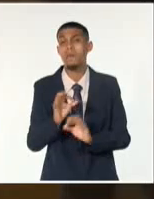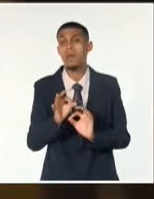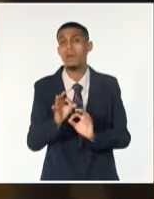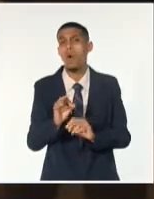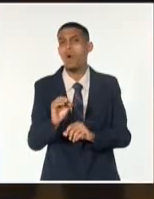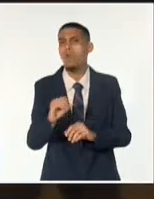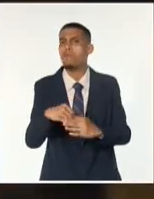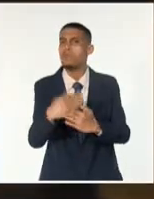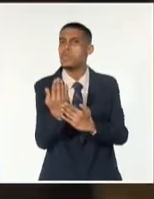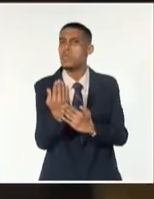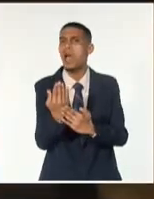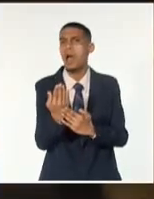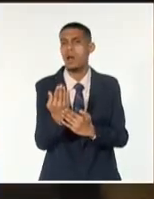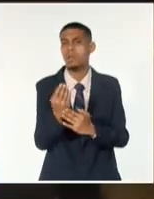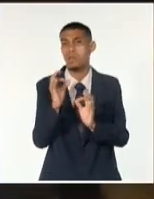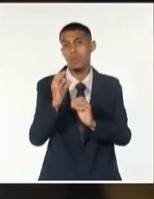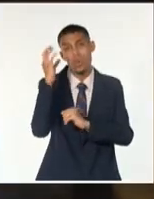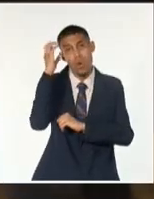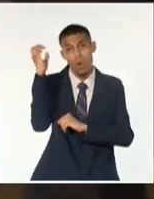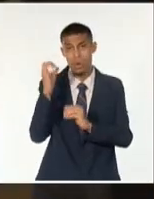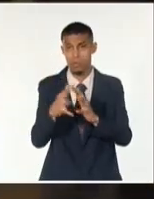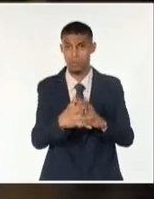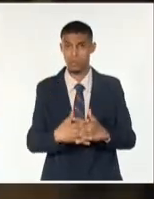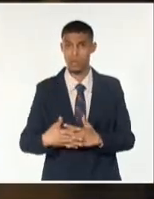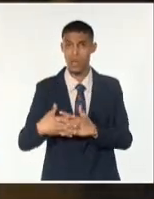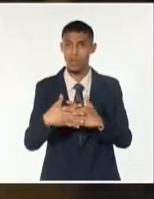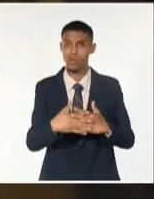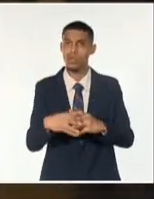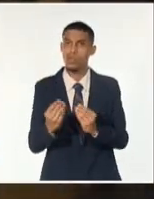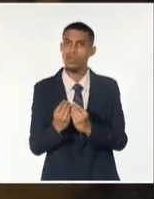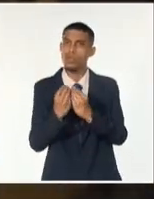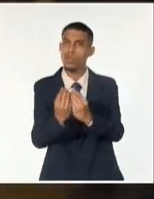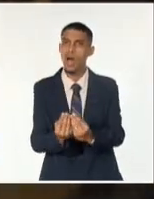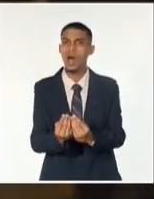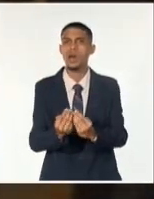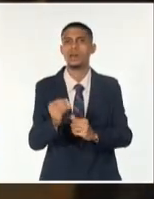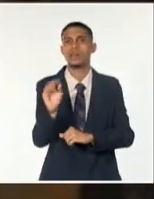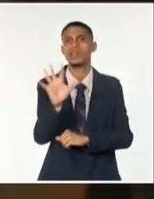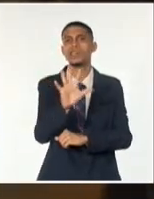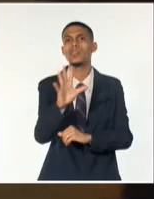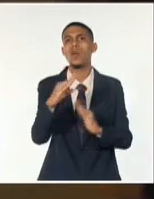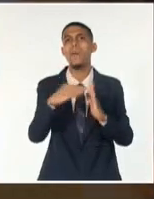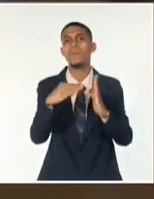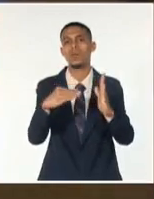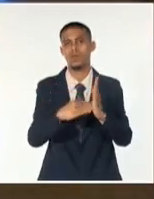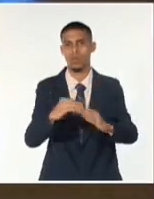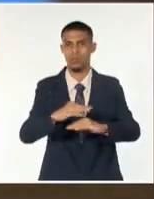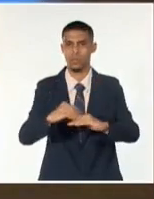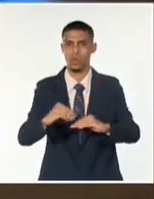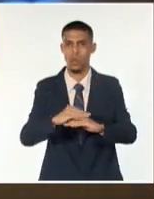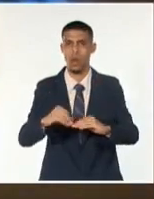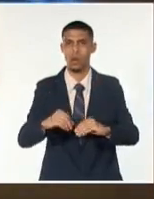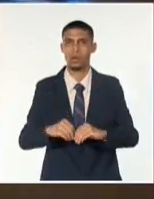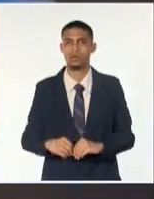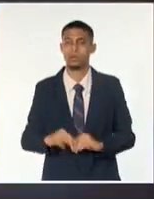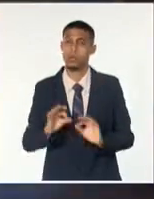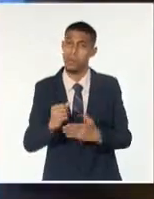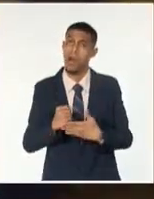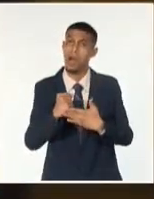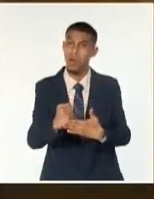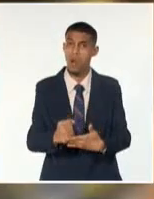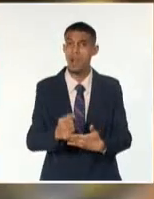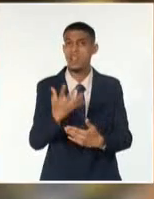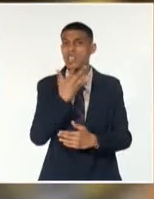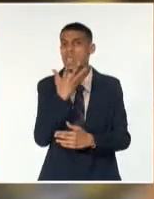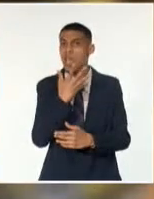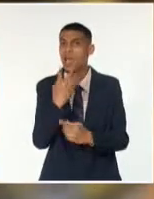días de que el gobierno de los Estados Unidos ofreciera hasta 5 millones de dólares de recompensa a quien entregue información